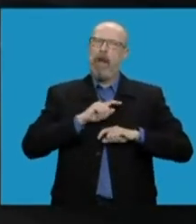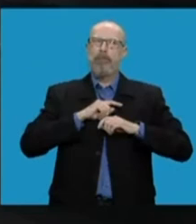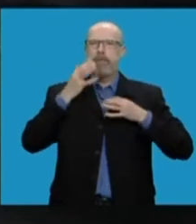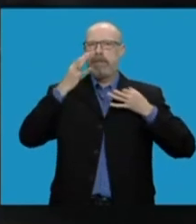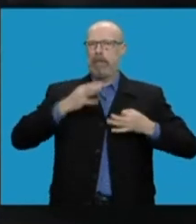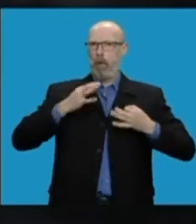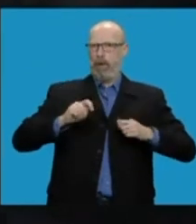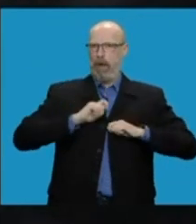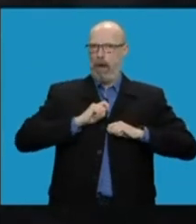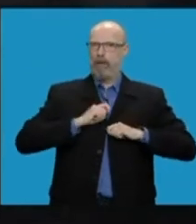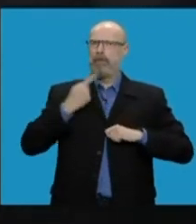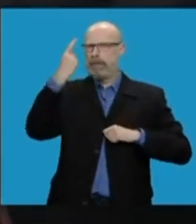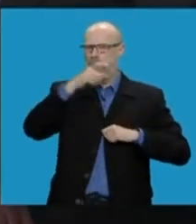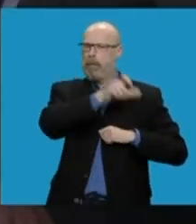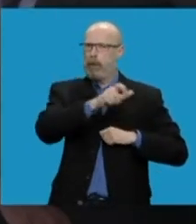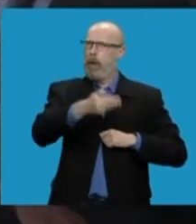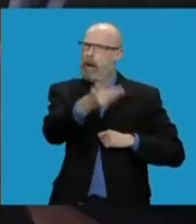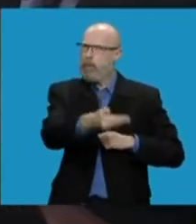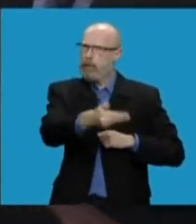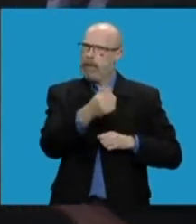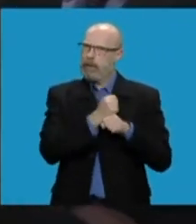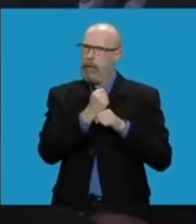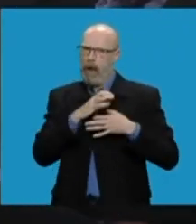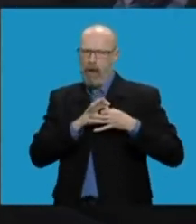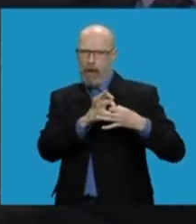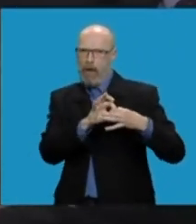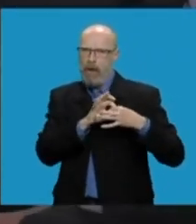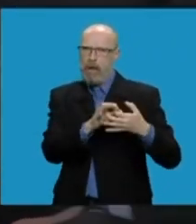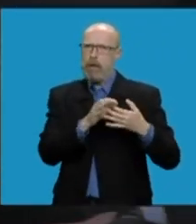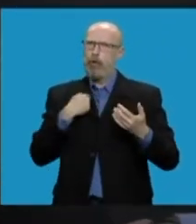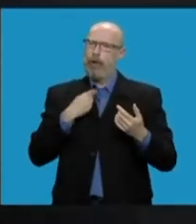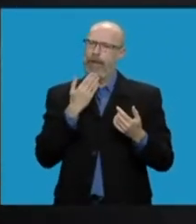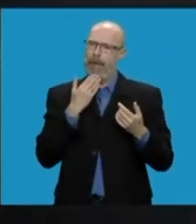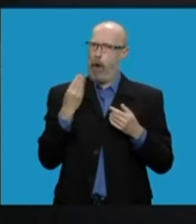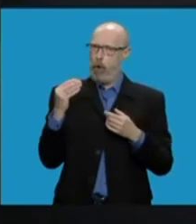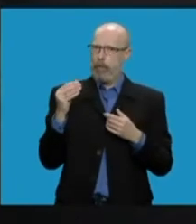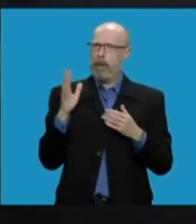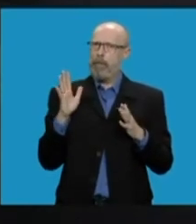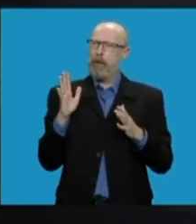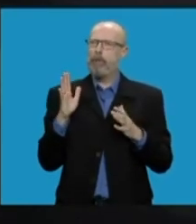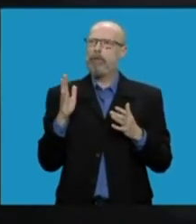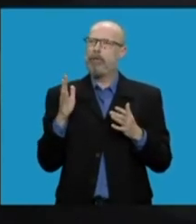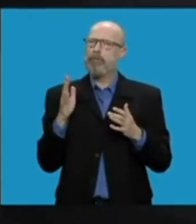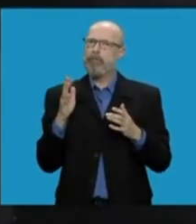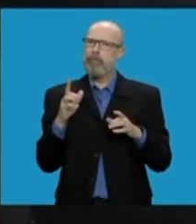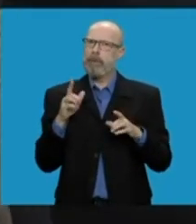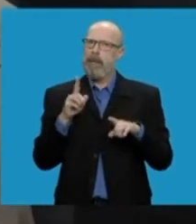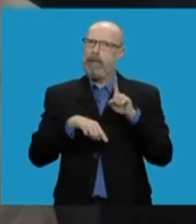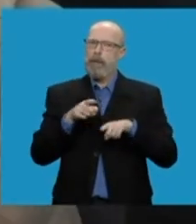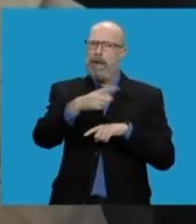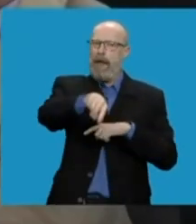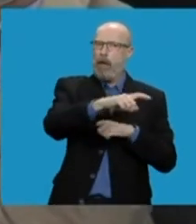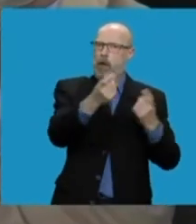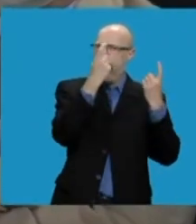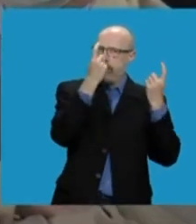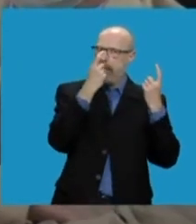estaba trabajando con gente de mucha importancia y que mi juventud estaba un poco a expensas de que ellos me